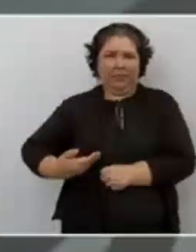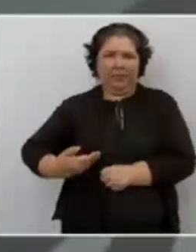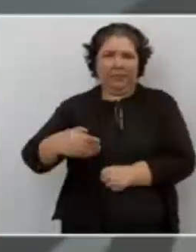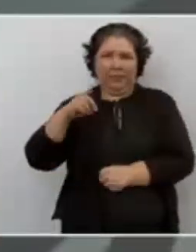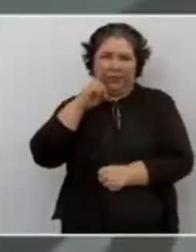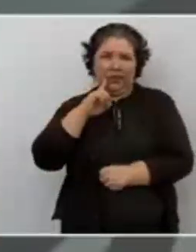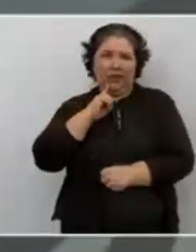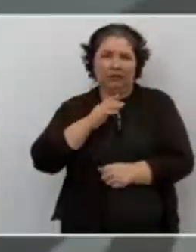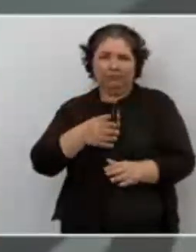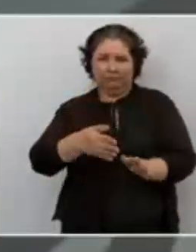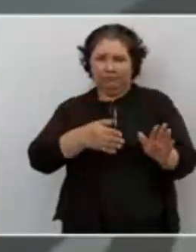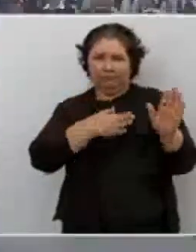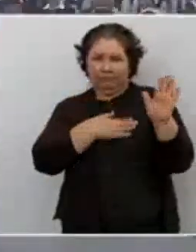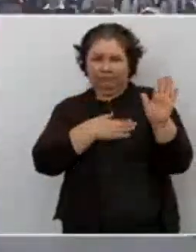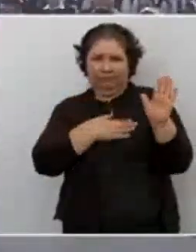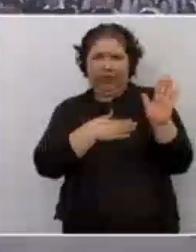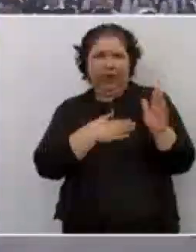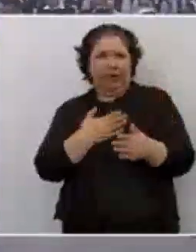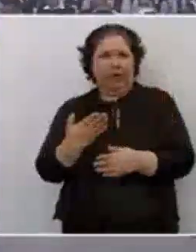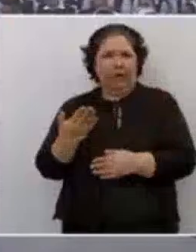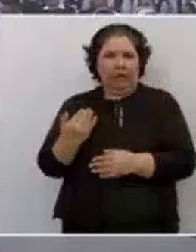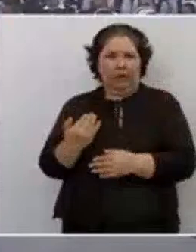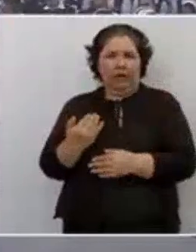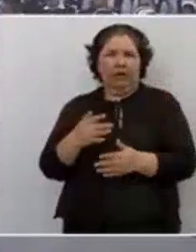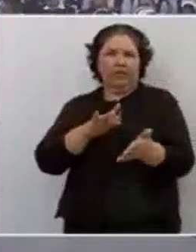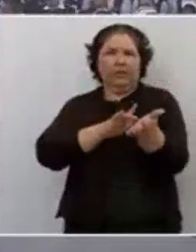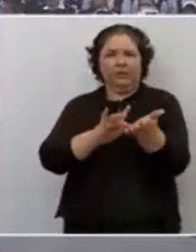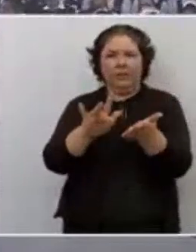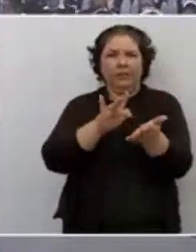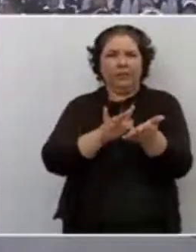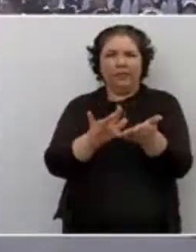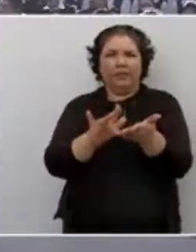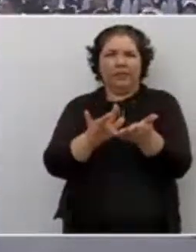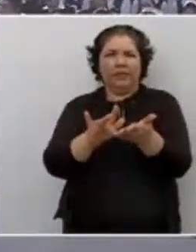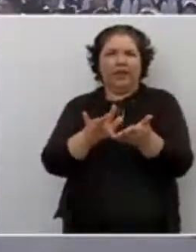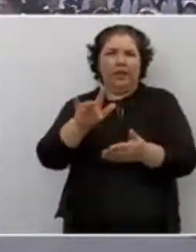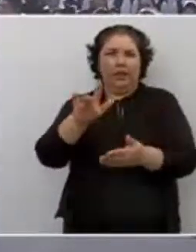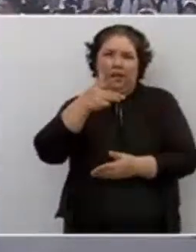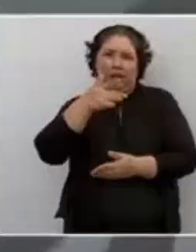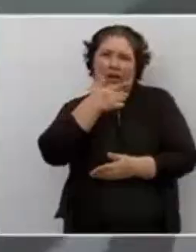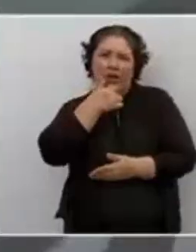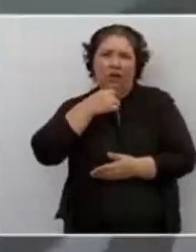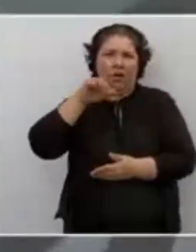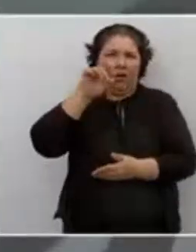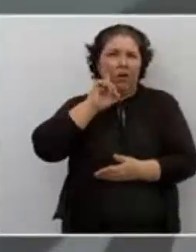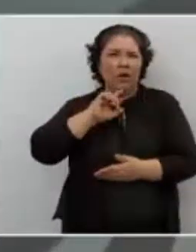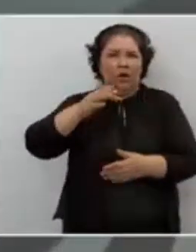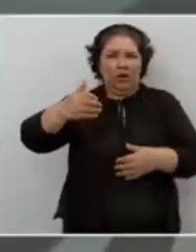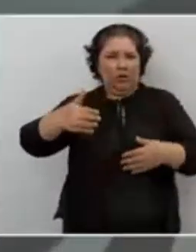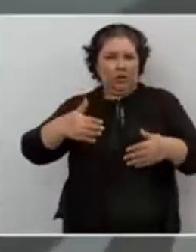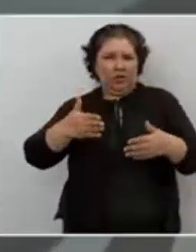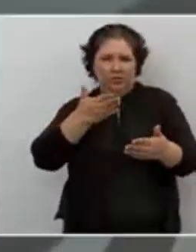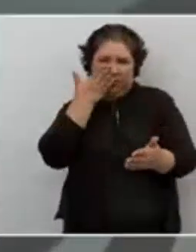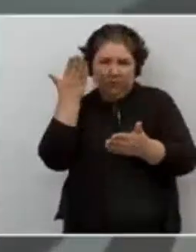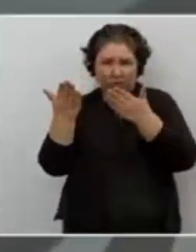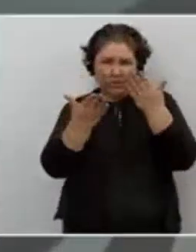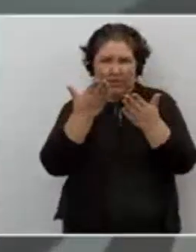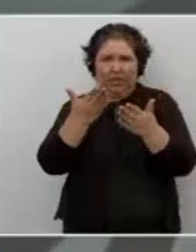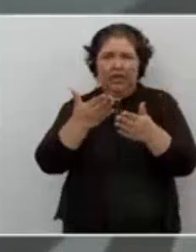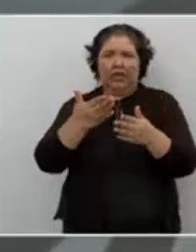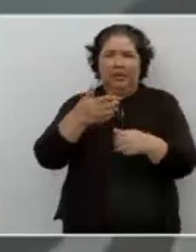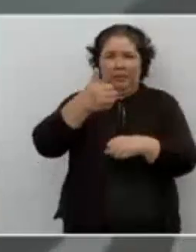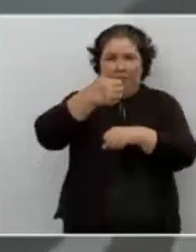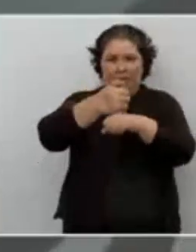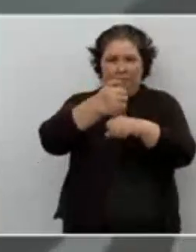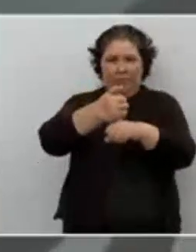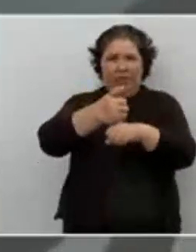se comprometió a apoyar a las y los estudiantes de educación básica. En el